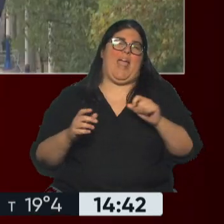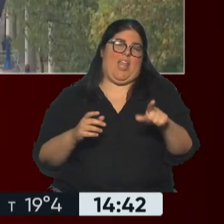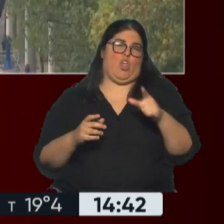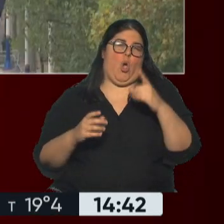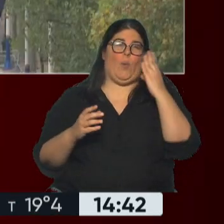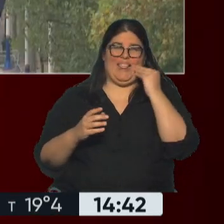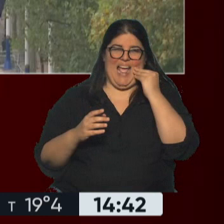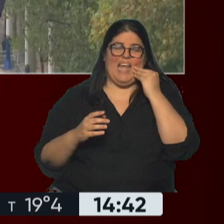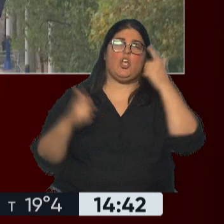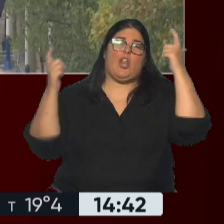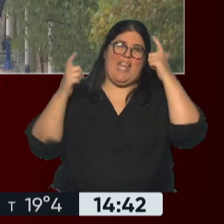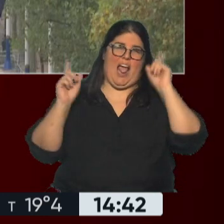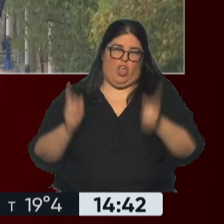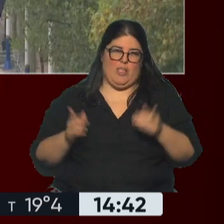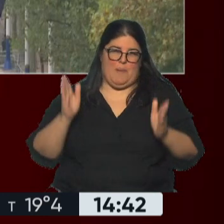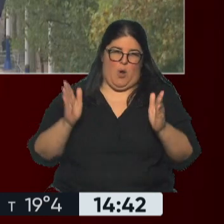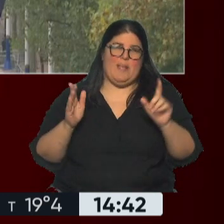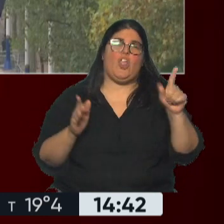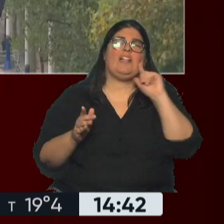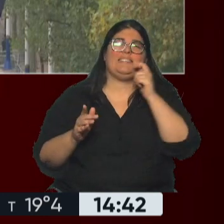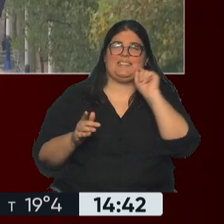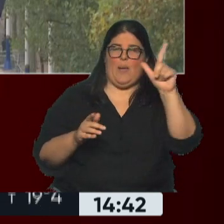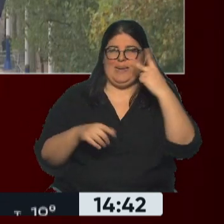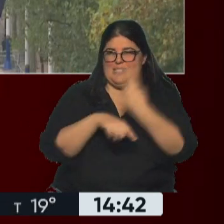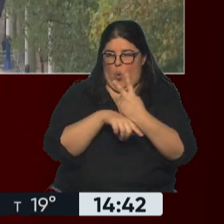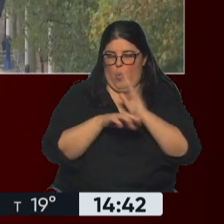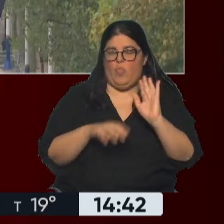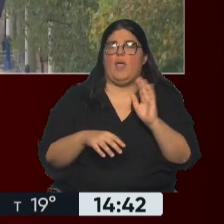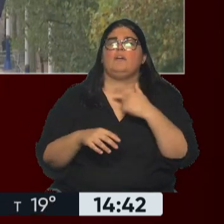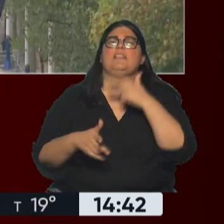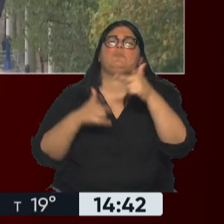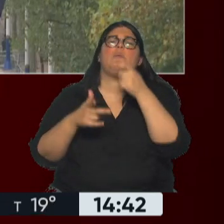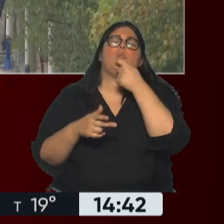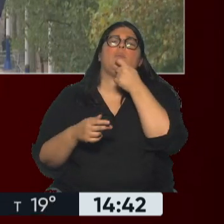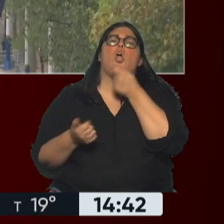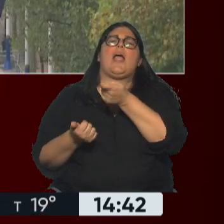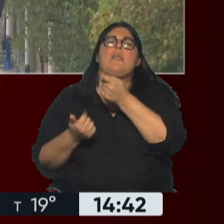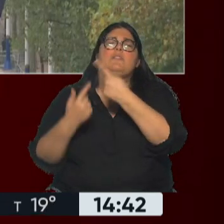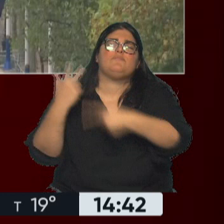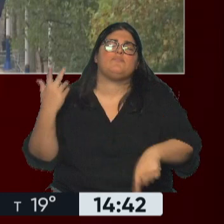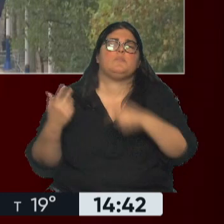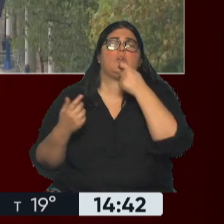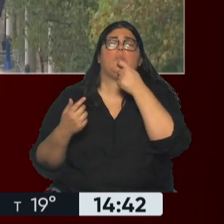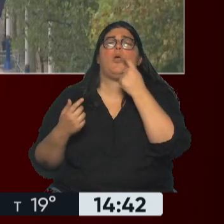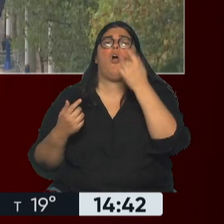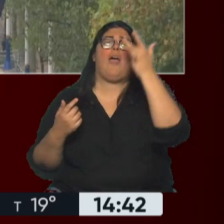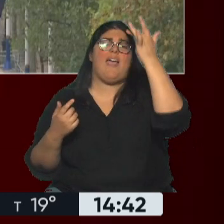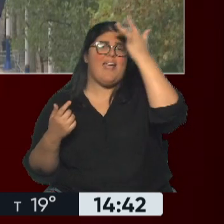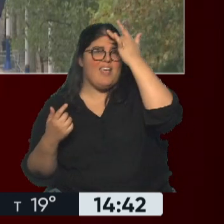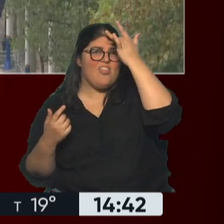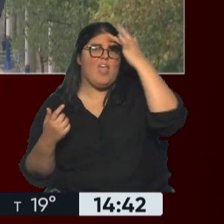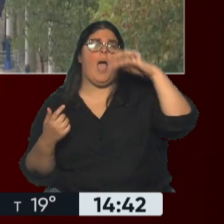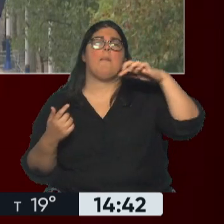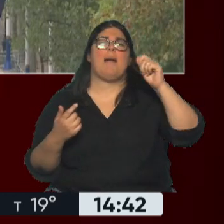del reinado, ¿no?, de Isabel II. Estamos hablando de crímenes, por ejemplo, la división entre India y Pakistán, que